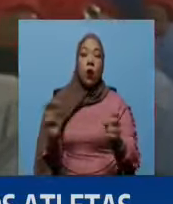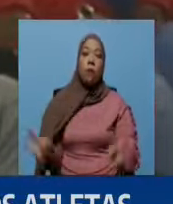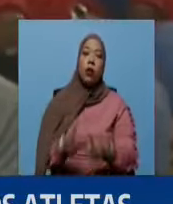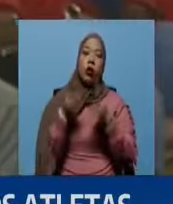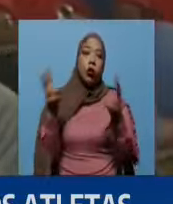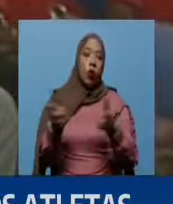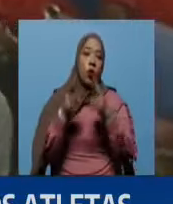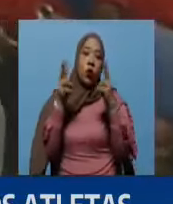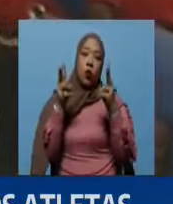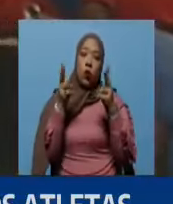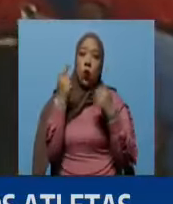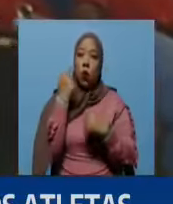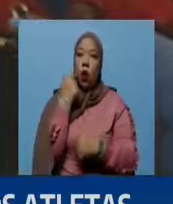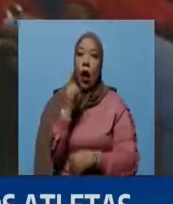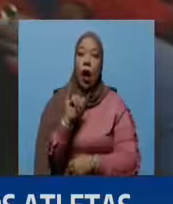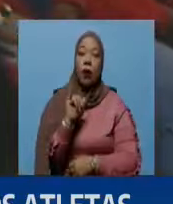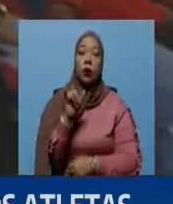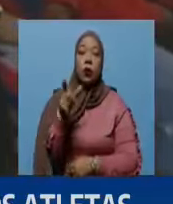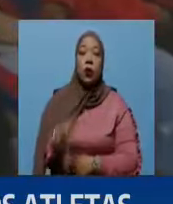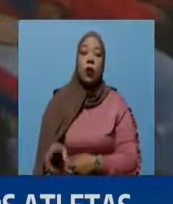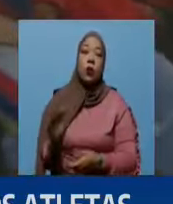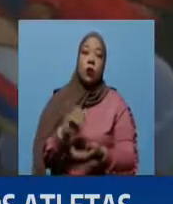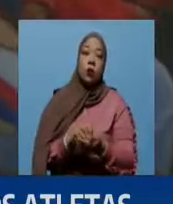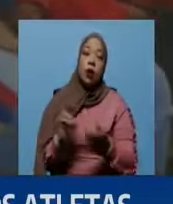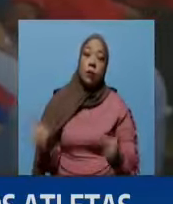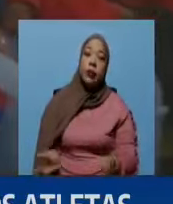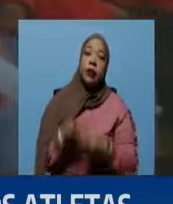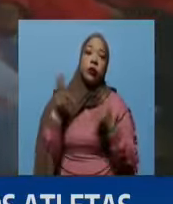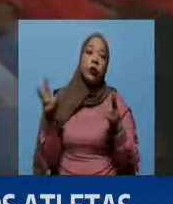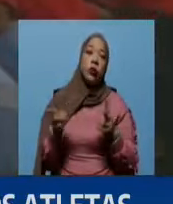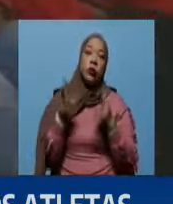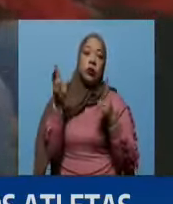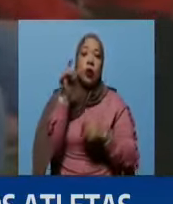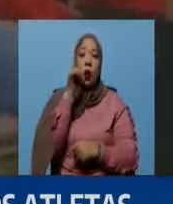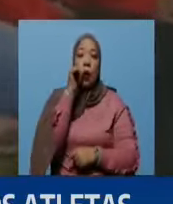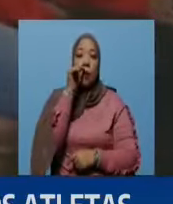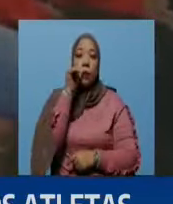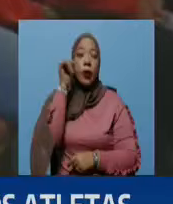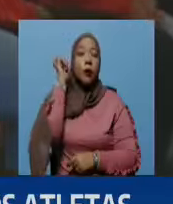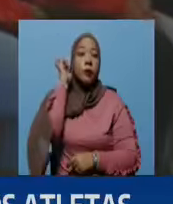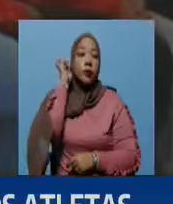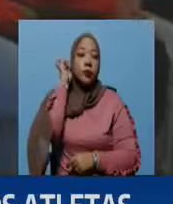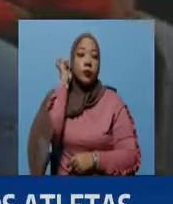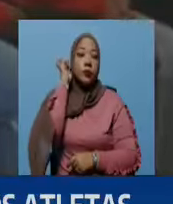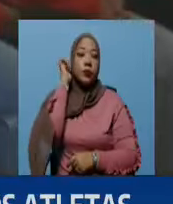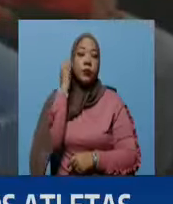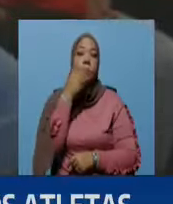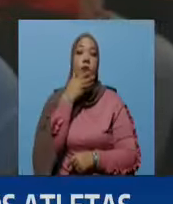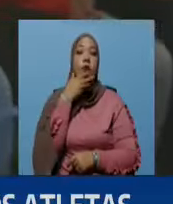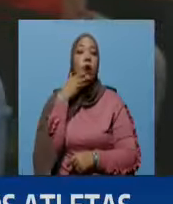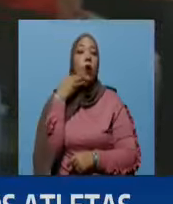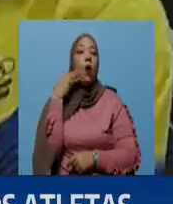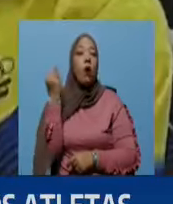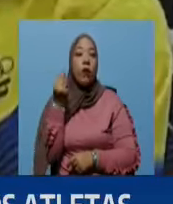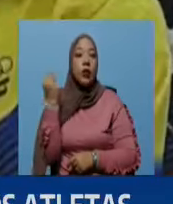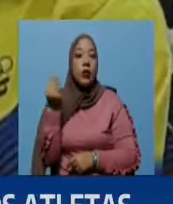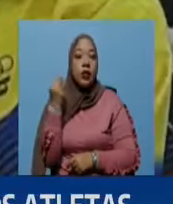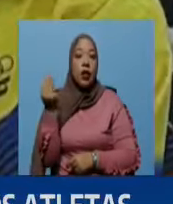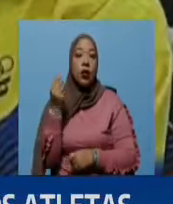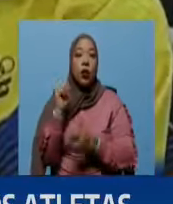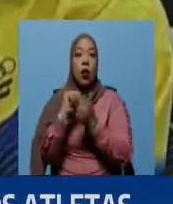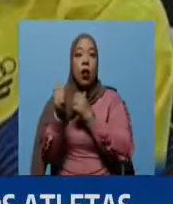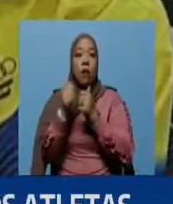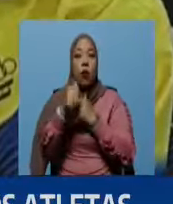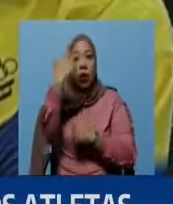victoriosos y regresan victoriosas nuestros muchachos, nuestras muchachas desde